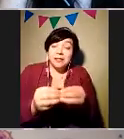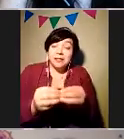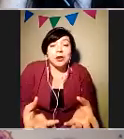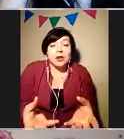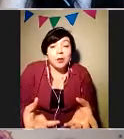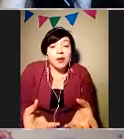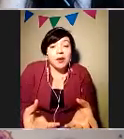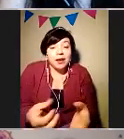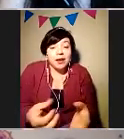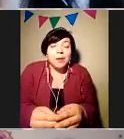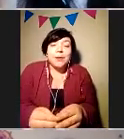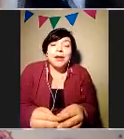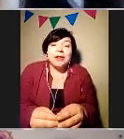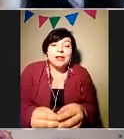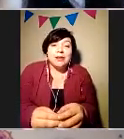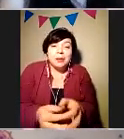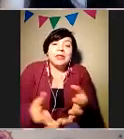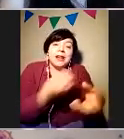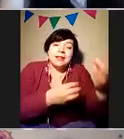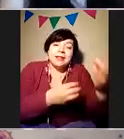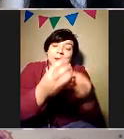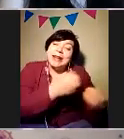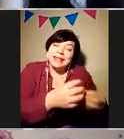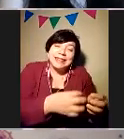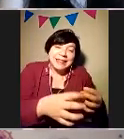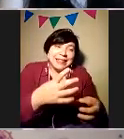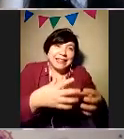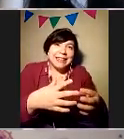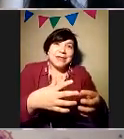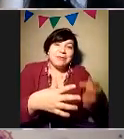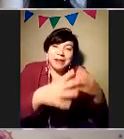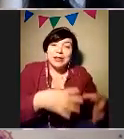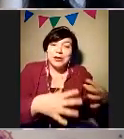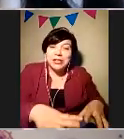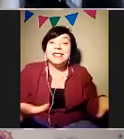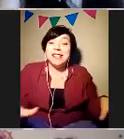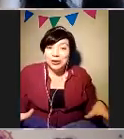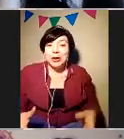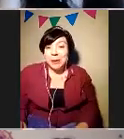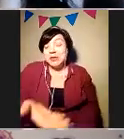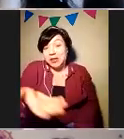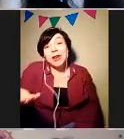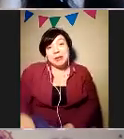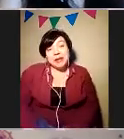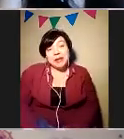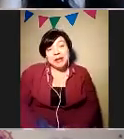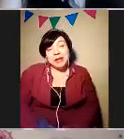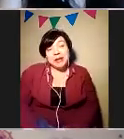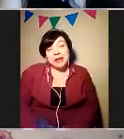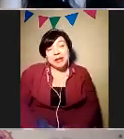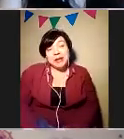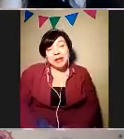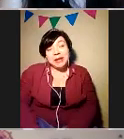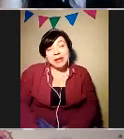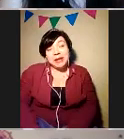Sí, sí, no estás comprando ropa nueva, pero estás igual acaparando, perdiendo conciencia en otro espacio. Claro,